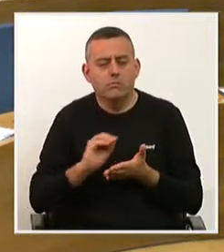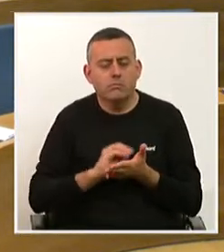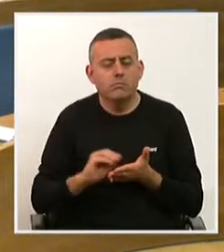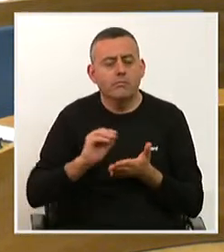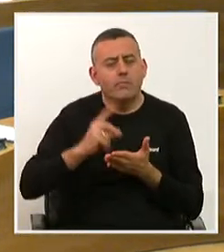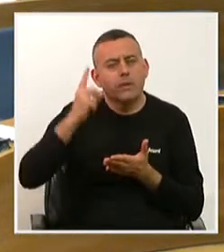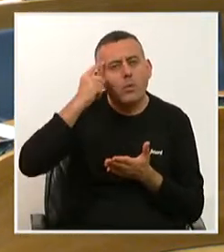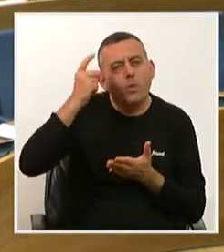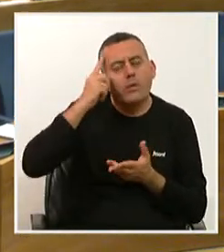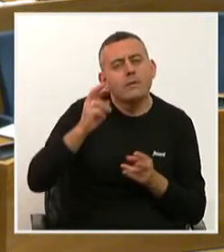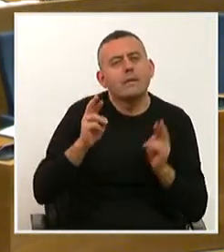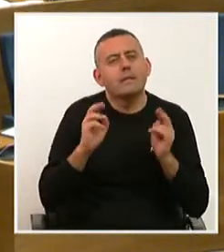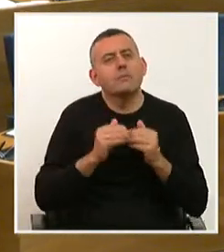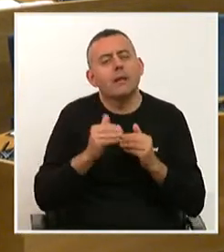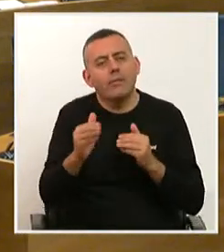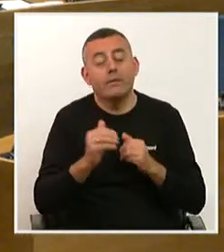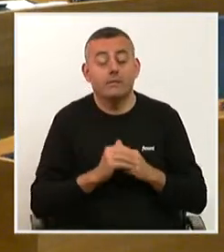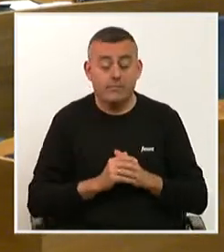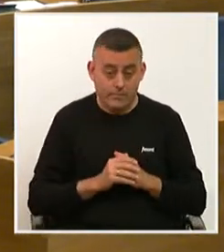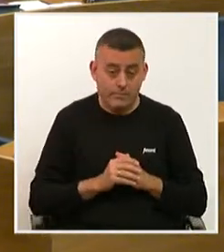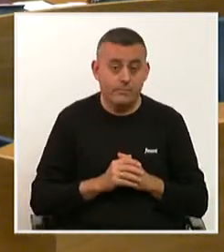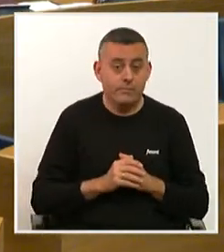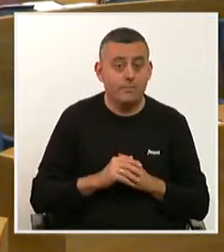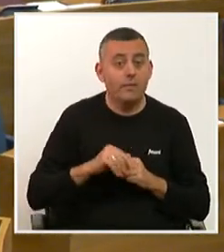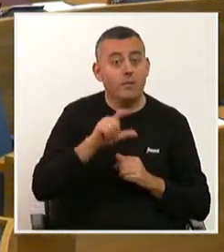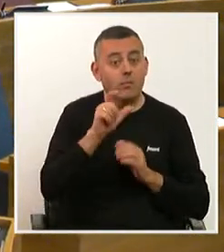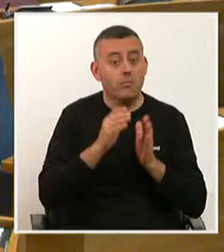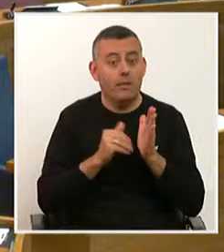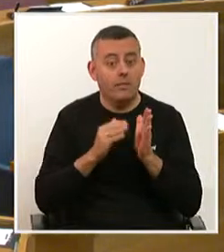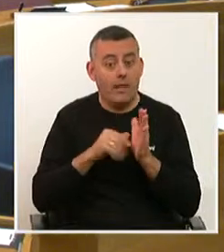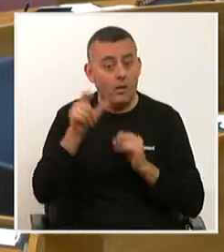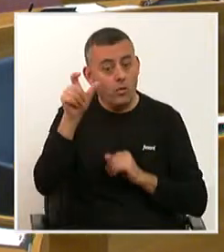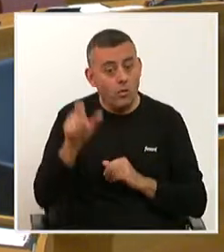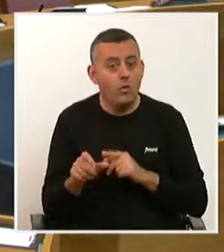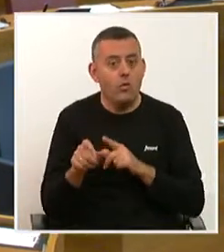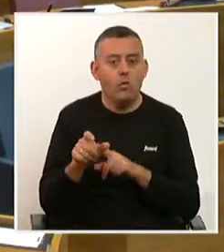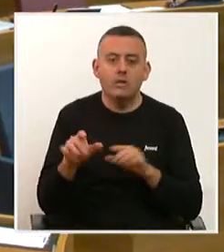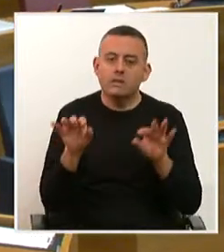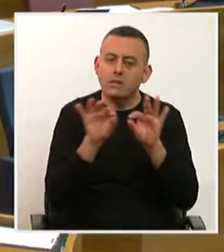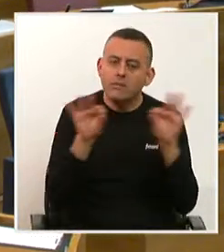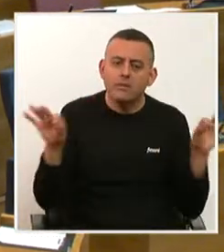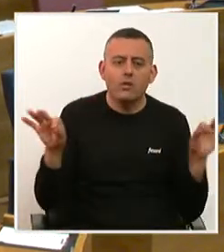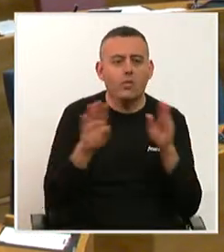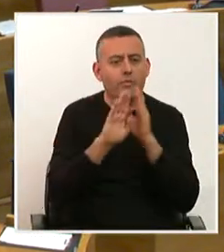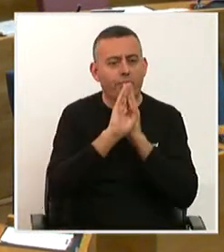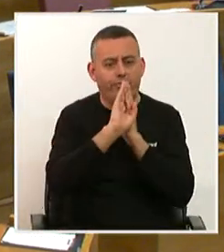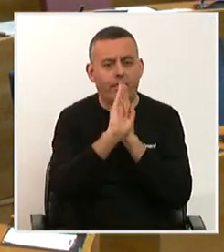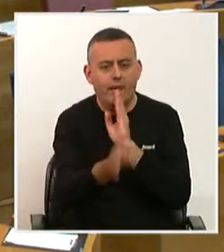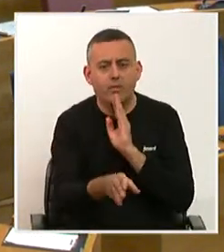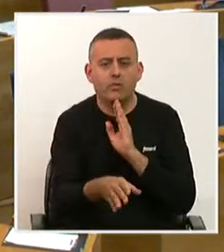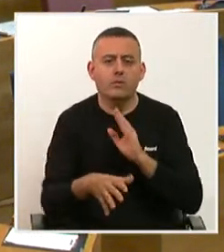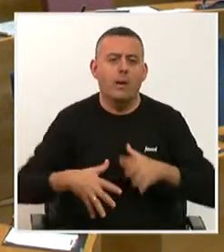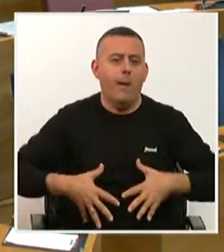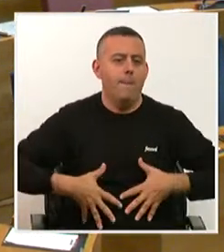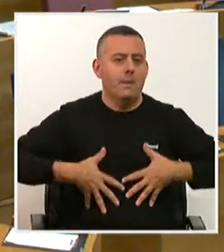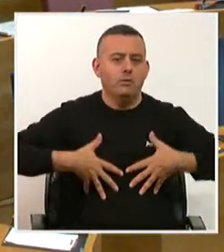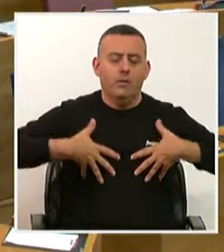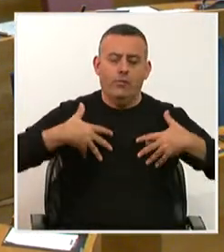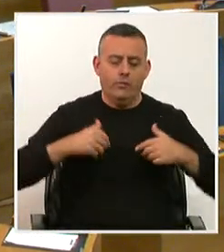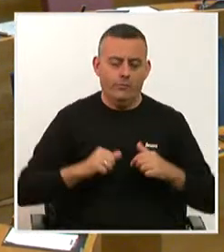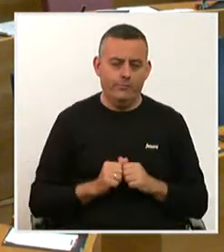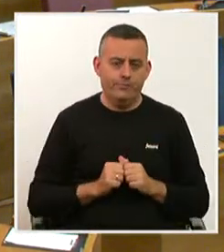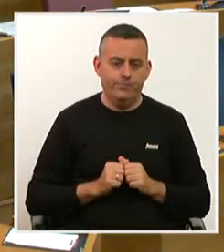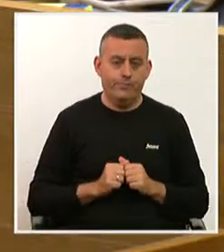escriptor valenci universal cuo directe y apasion una obra tan diversa y tan